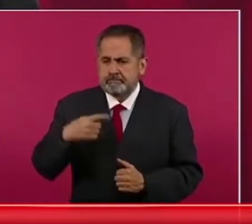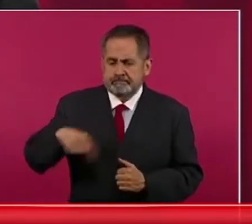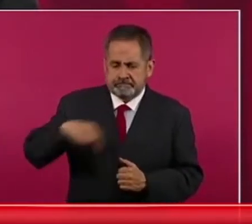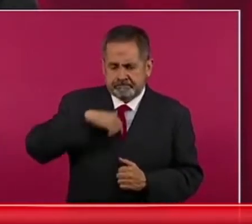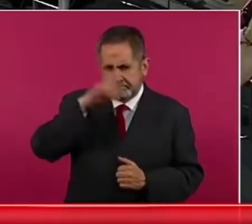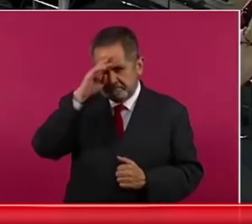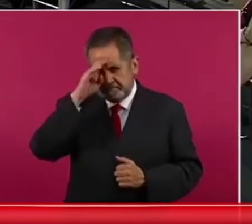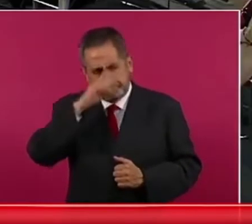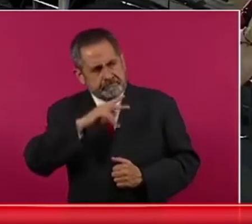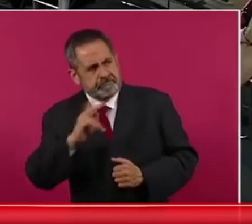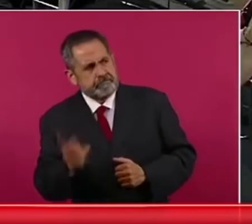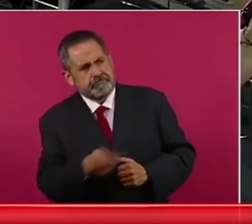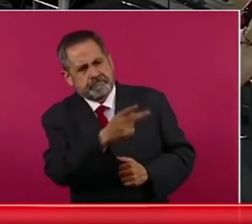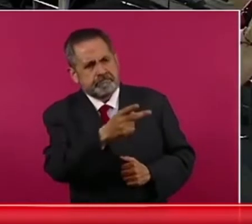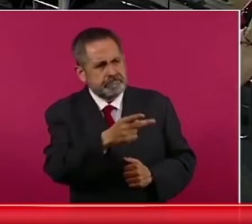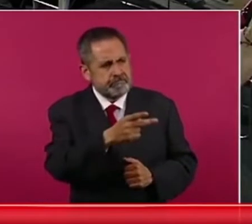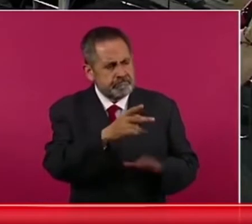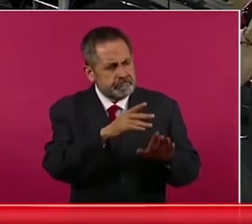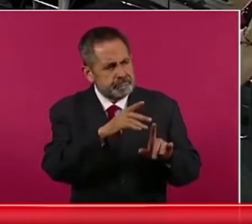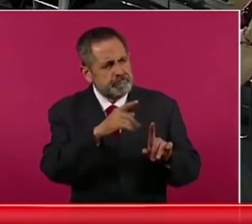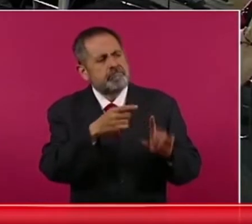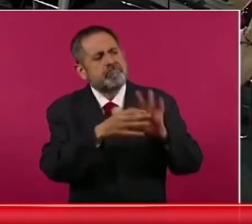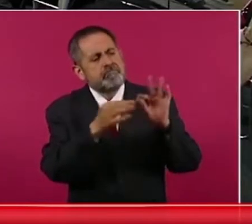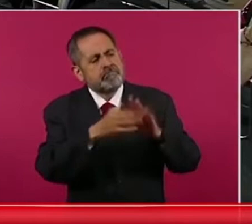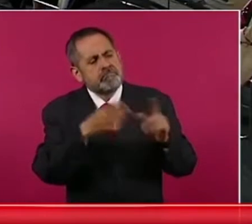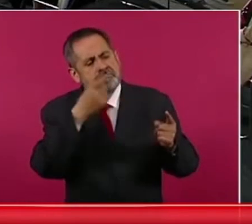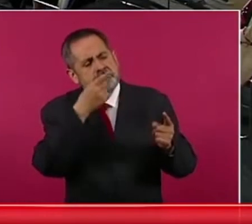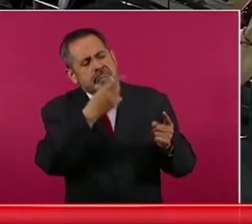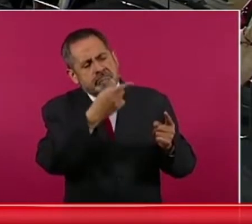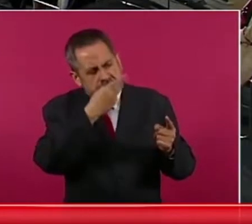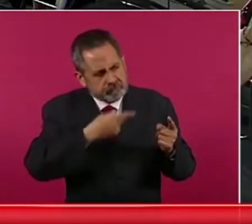cuestionar, criticar